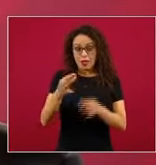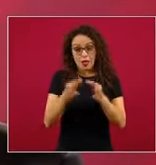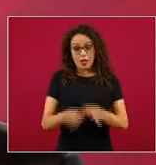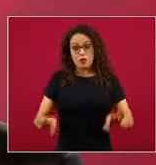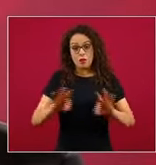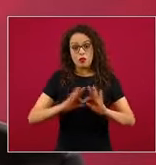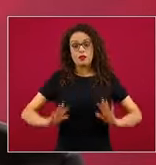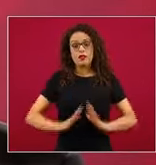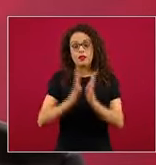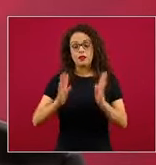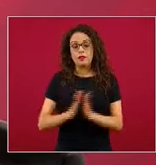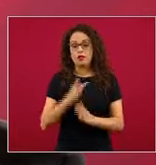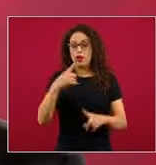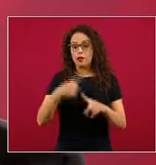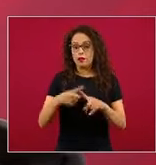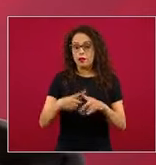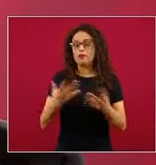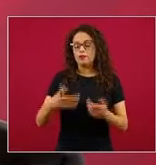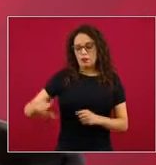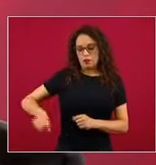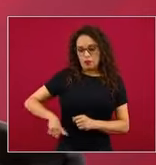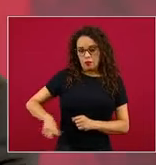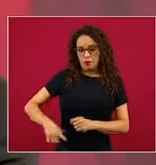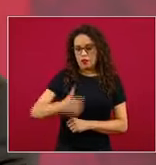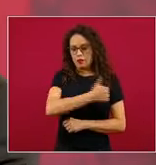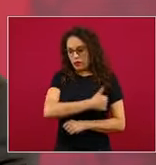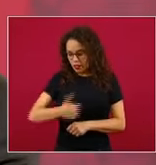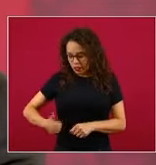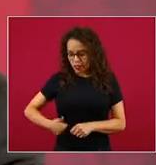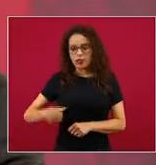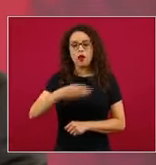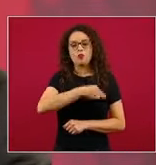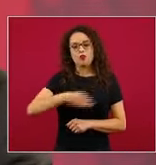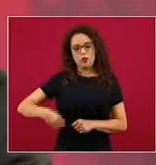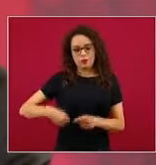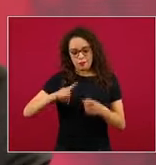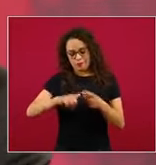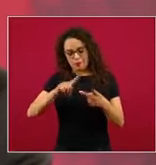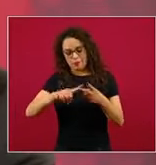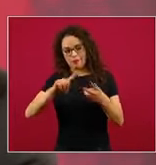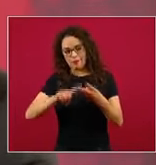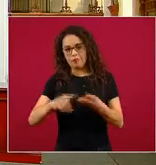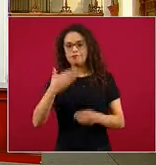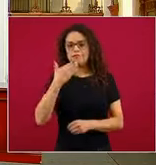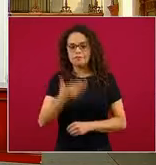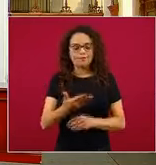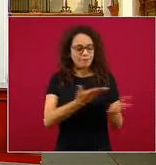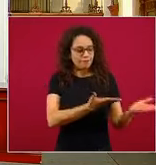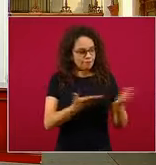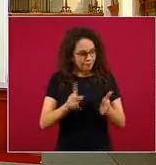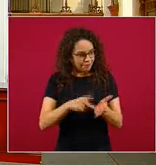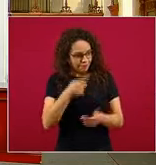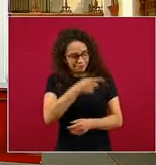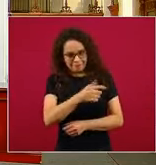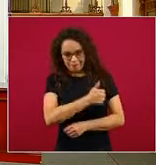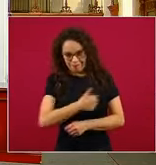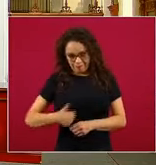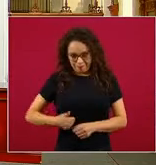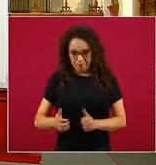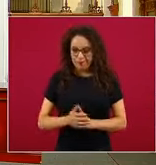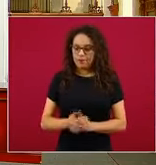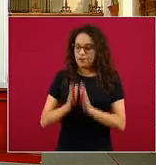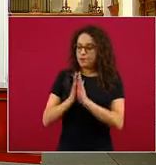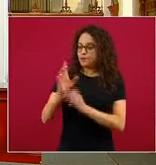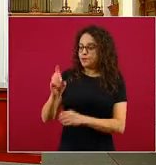gobiernos, de las alcaldías y de los municipios. Bienvenida nuevamente, alcaldesa. Le pido al doctor Alomía si nos